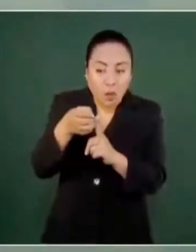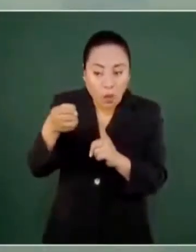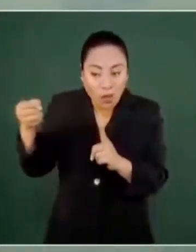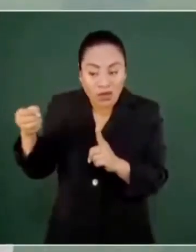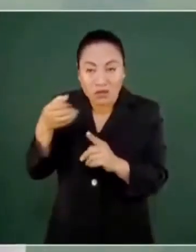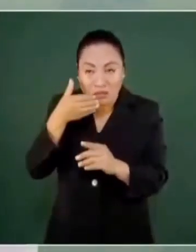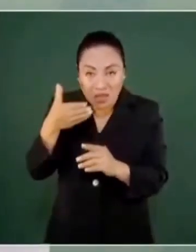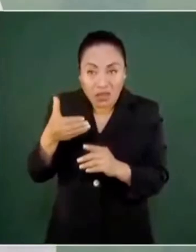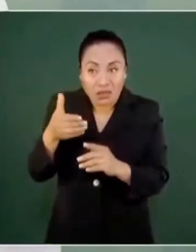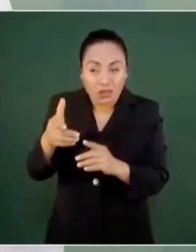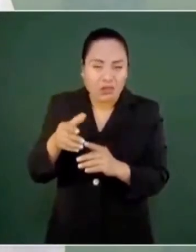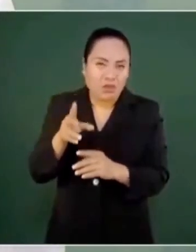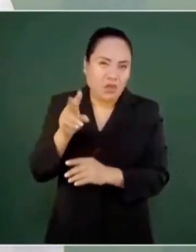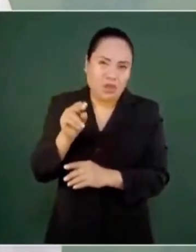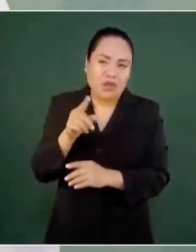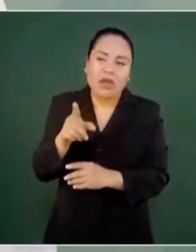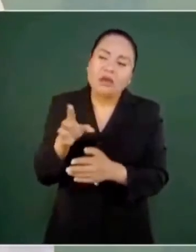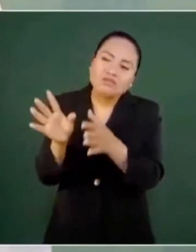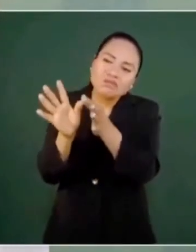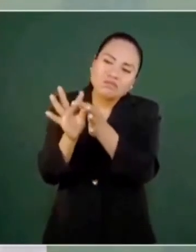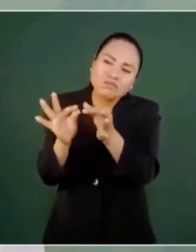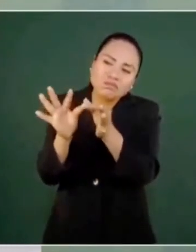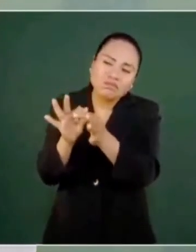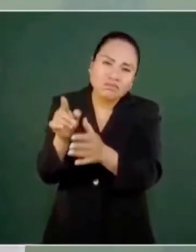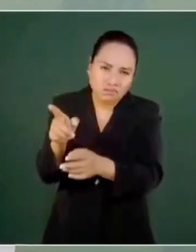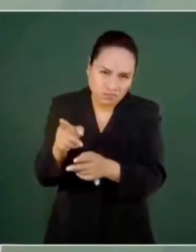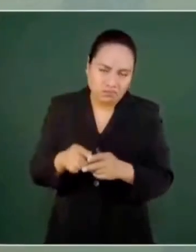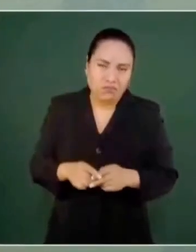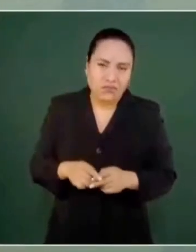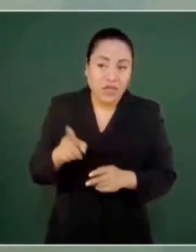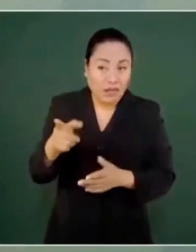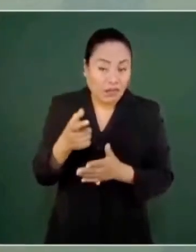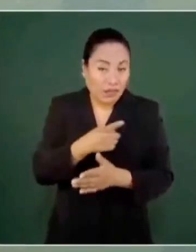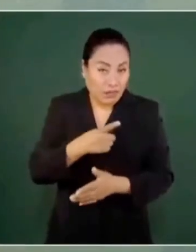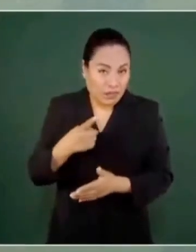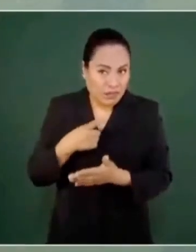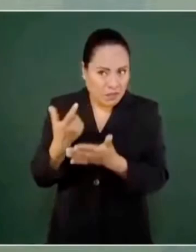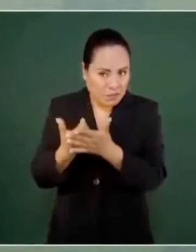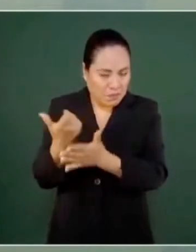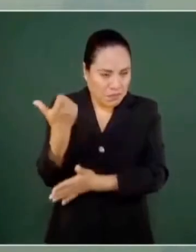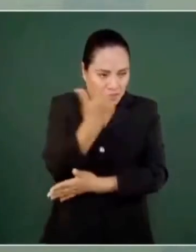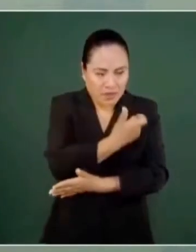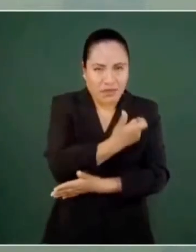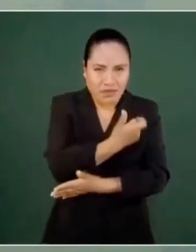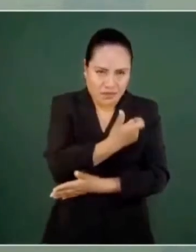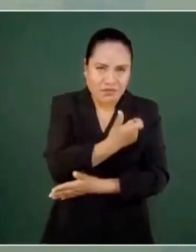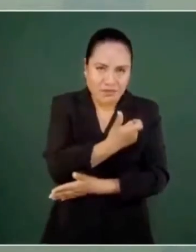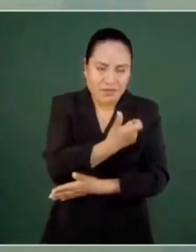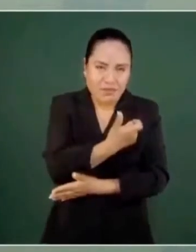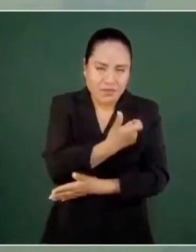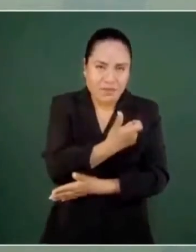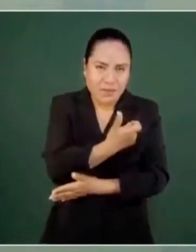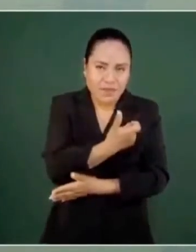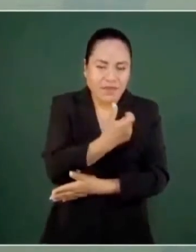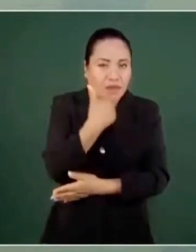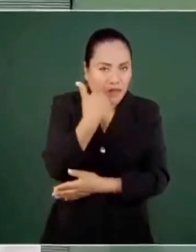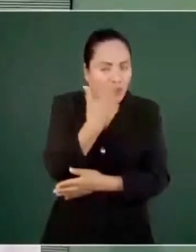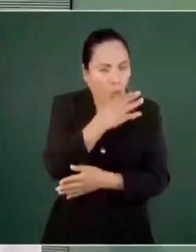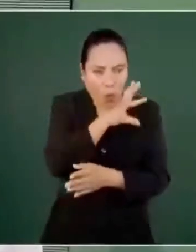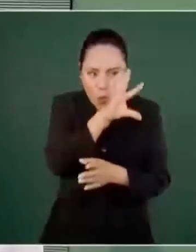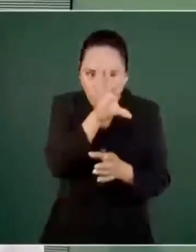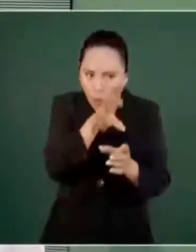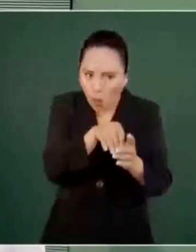y que deben de ponerse al corriente,